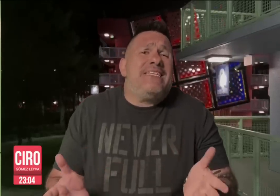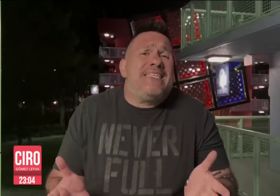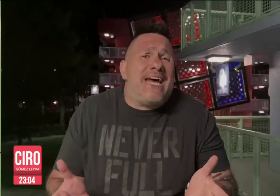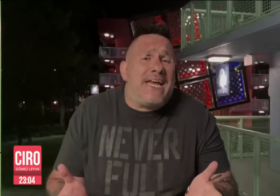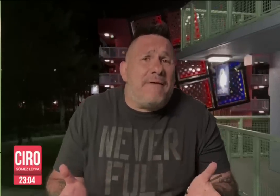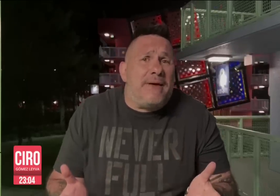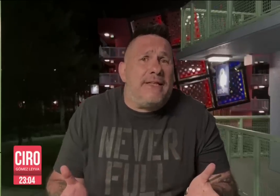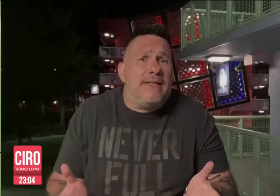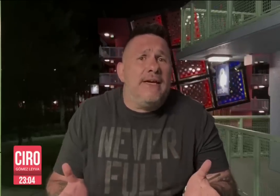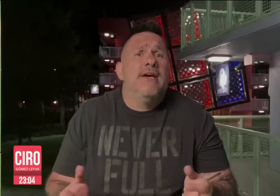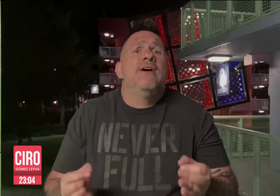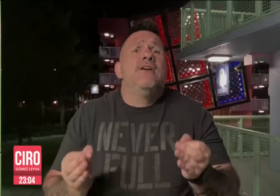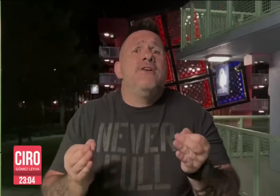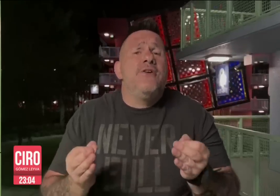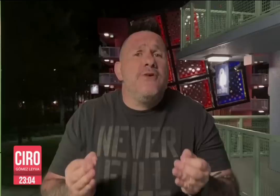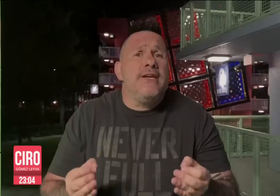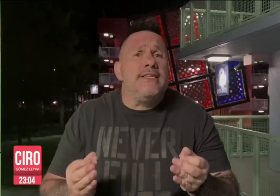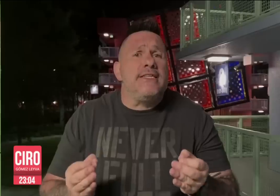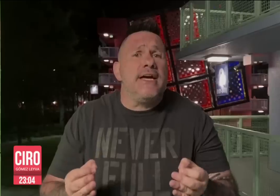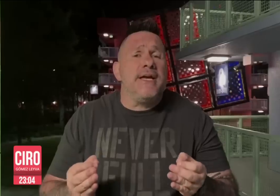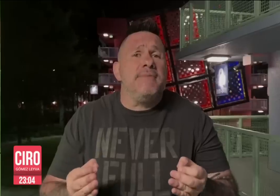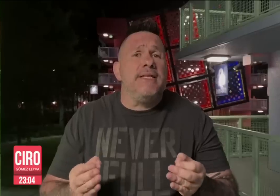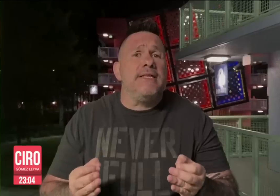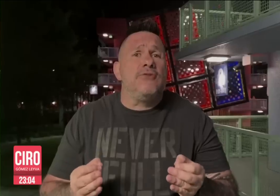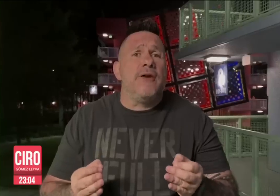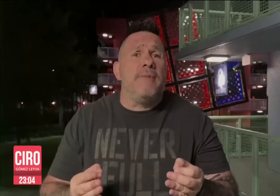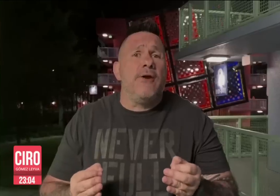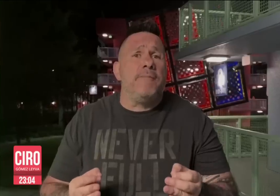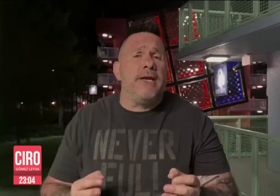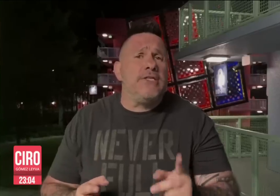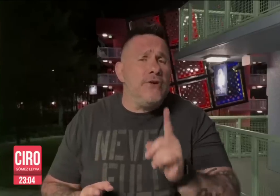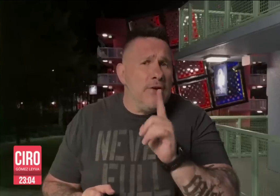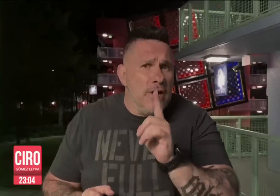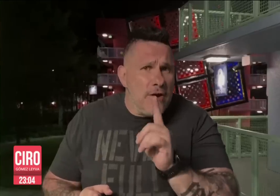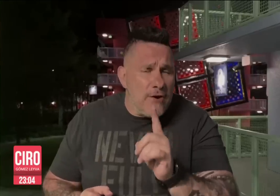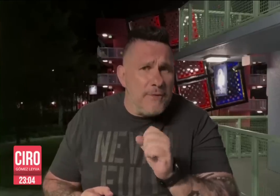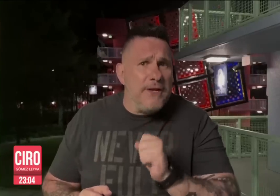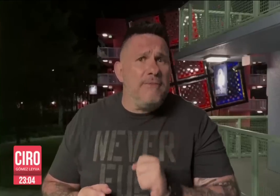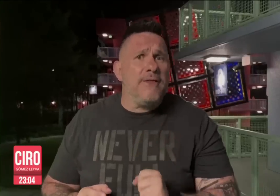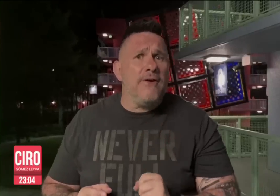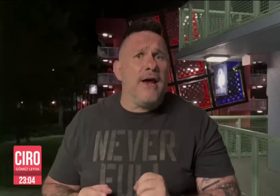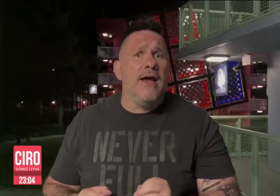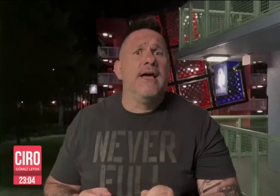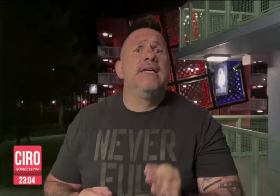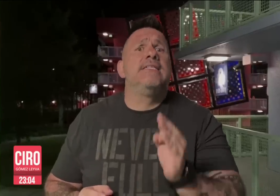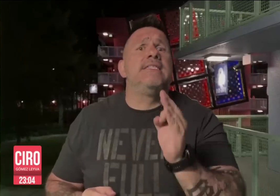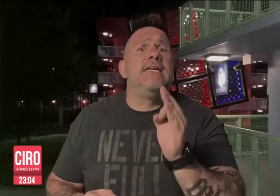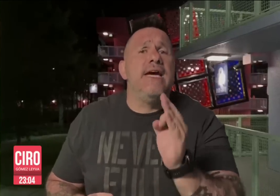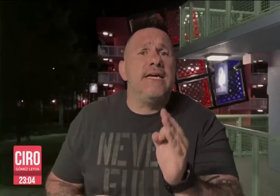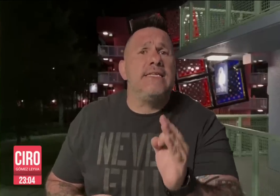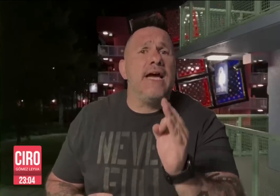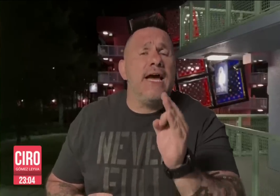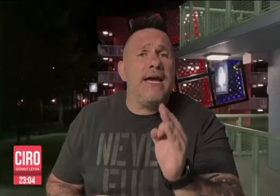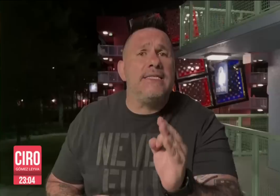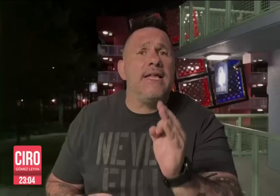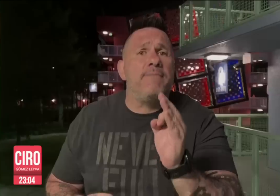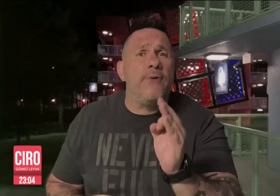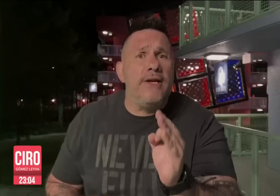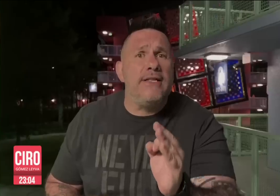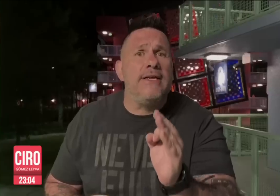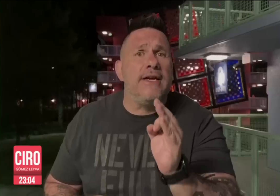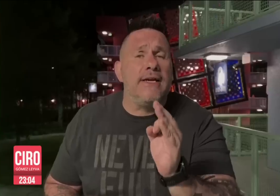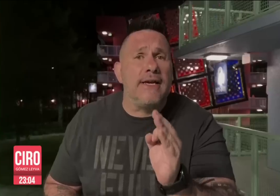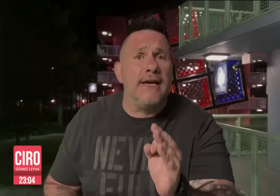no necesariamente. No necesariamente es una mala operación, como diría Iberdrola, si esa es